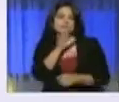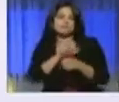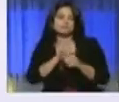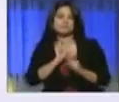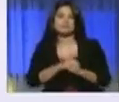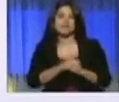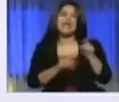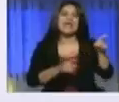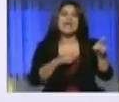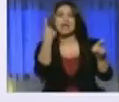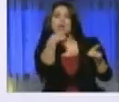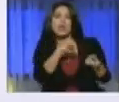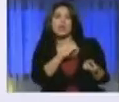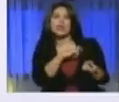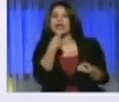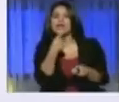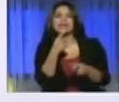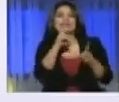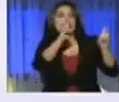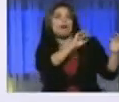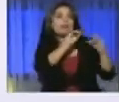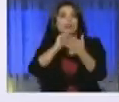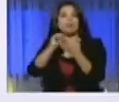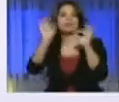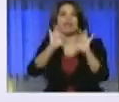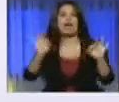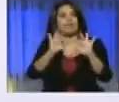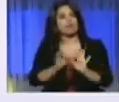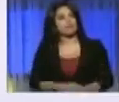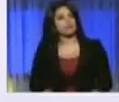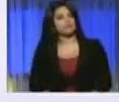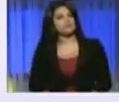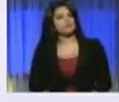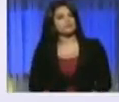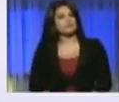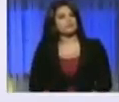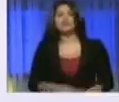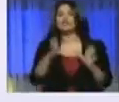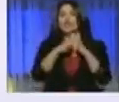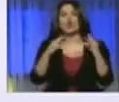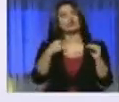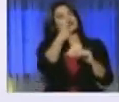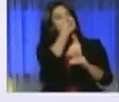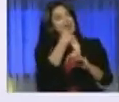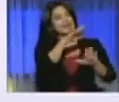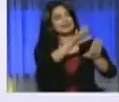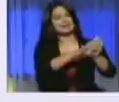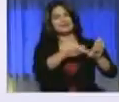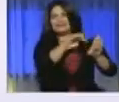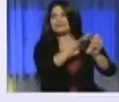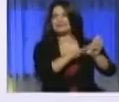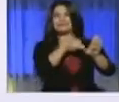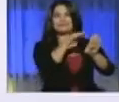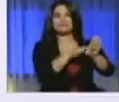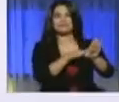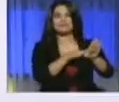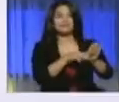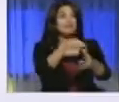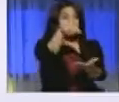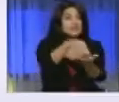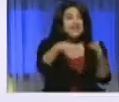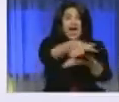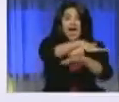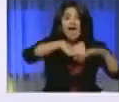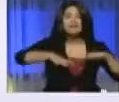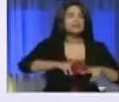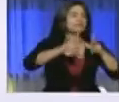toca nadie. ¿Ah? No, más bien le cuidan la imagen. Mientras que el Estado Miranda es un desastre, compatriota que